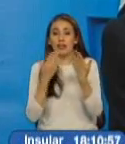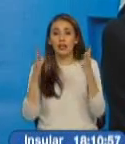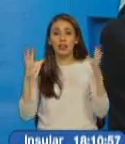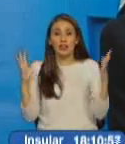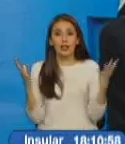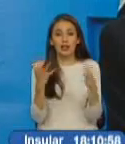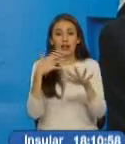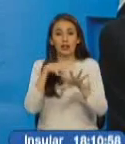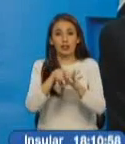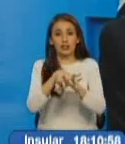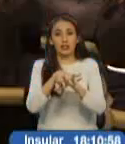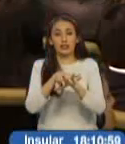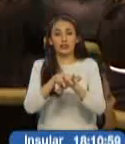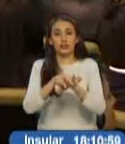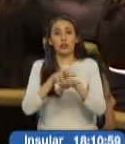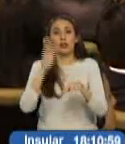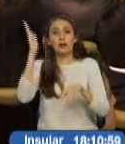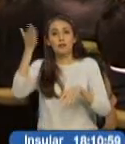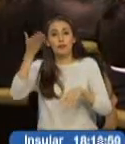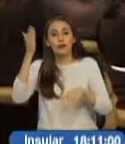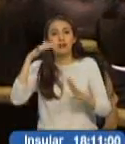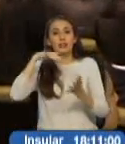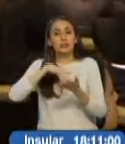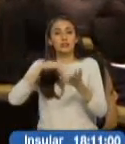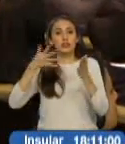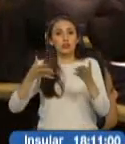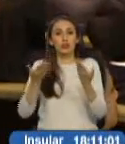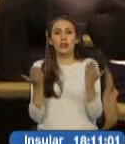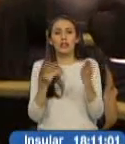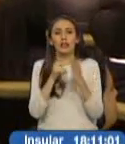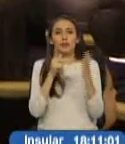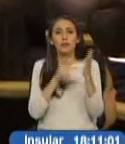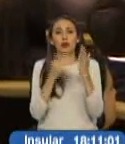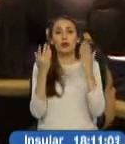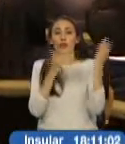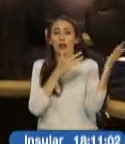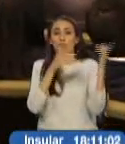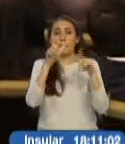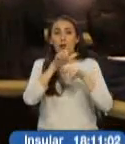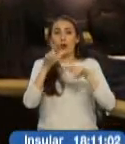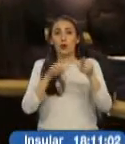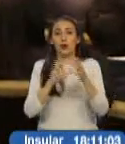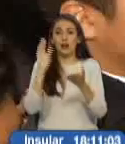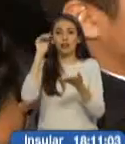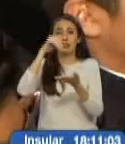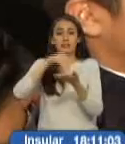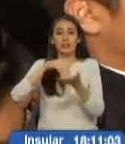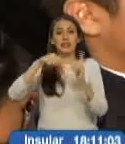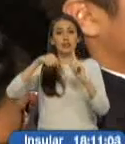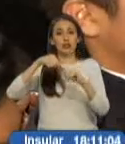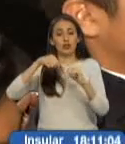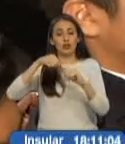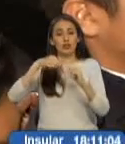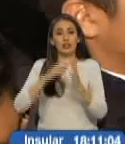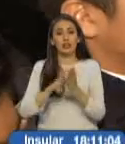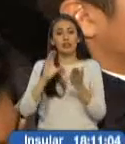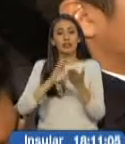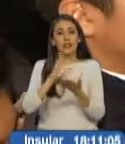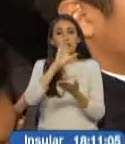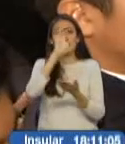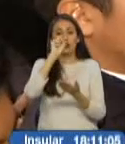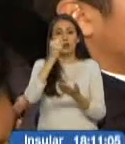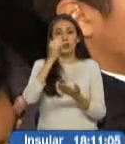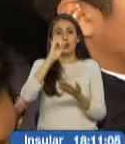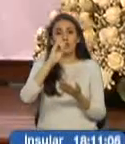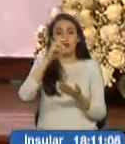entre el docente y el estudiante. El evento se desarrolló en el Colegio Simón Bolívar en el centro norte de Quito, con la participación de estudiantes y